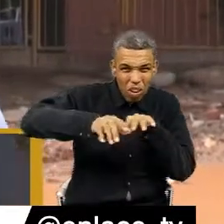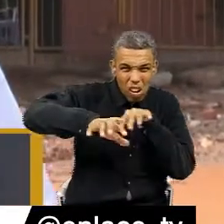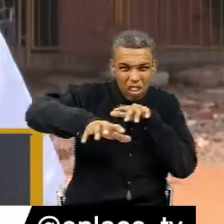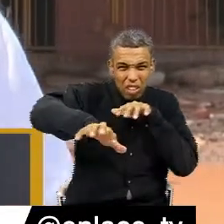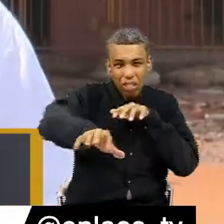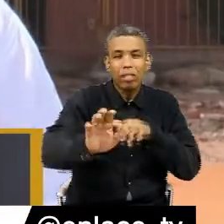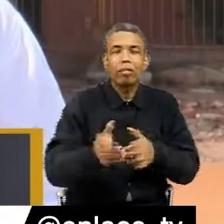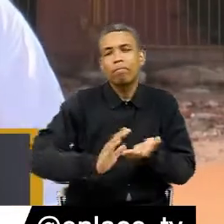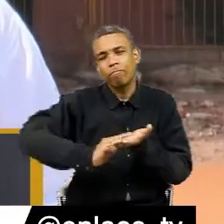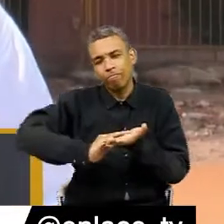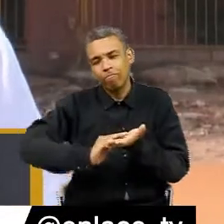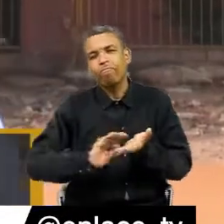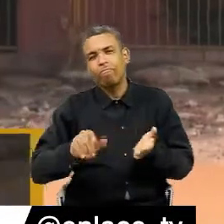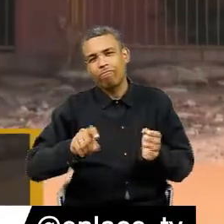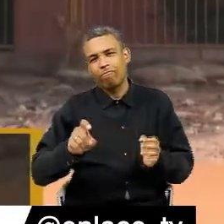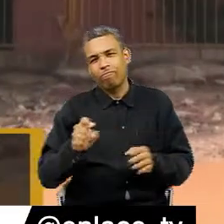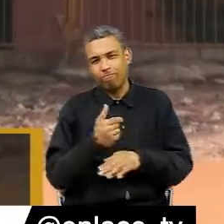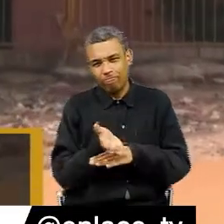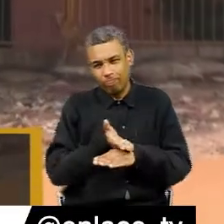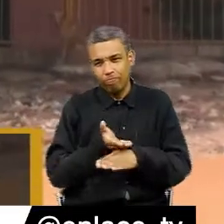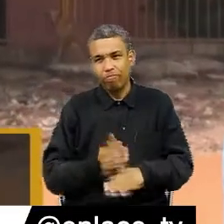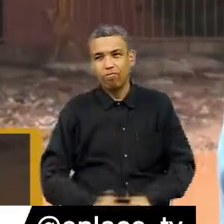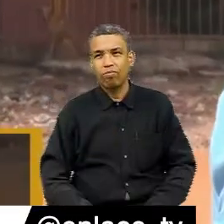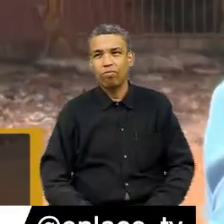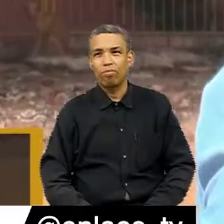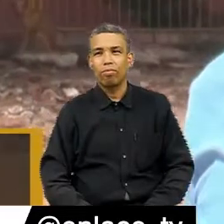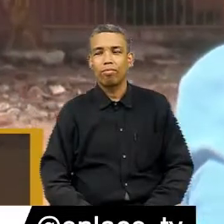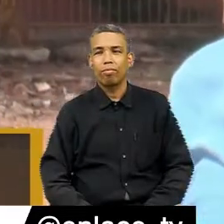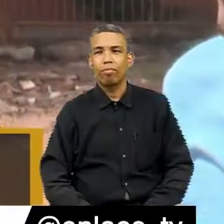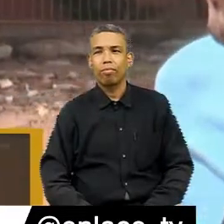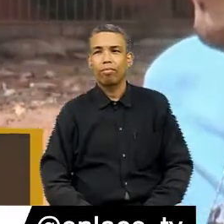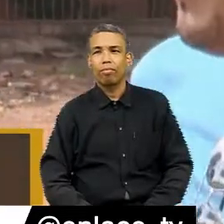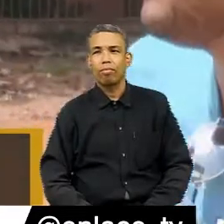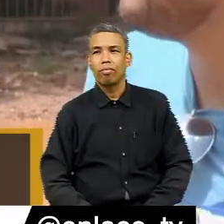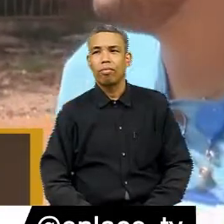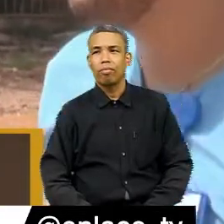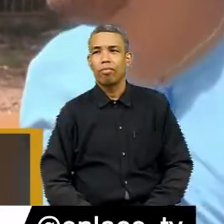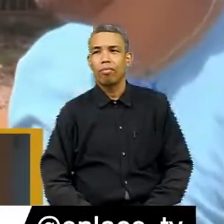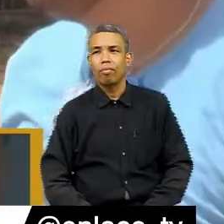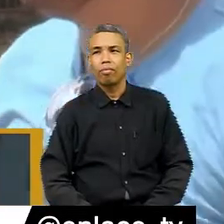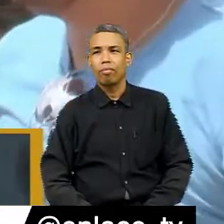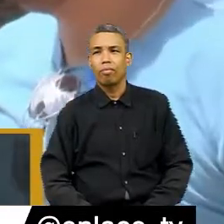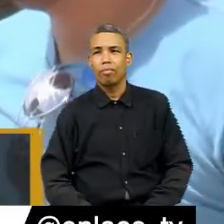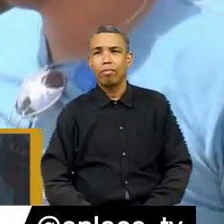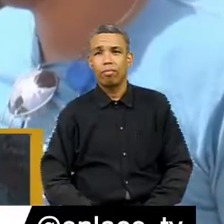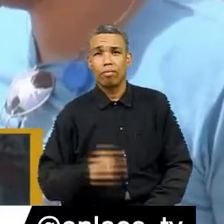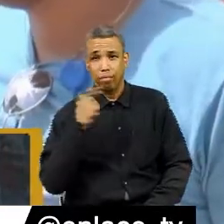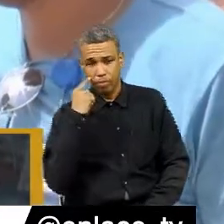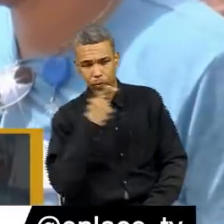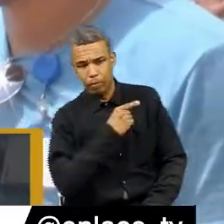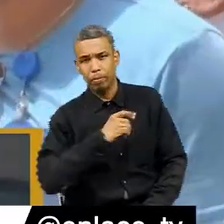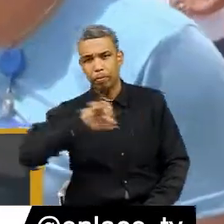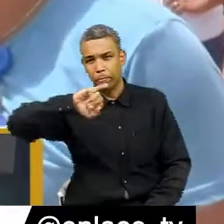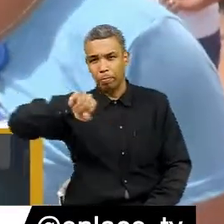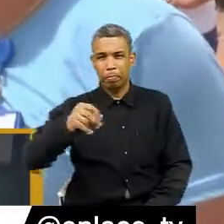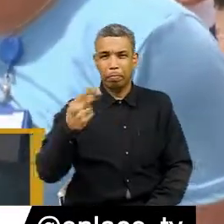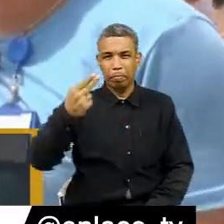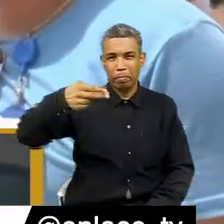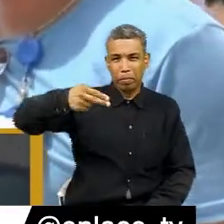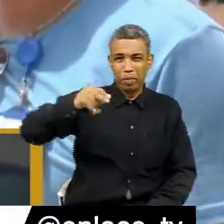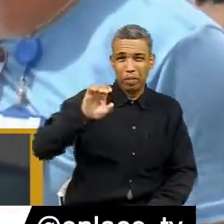esta municipalidad donde se encuentran estas pocetas. John Rojas es el edil de esta comuna y